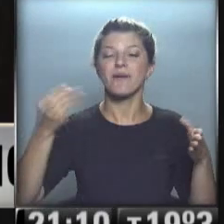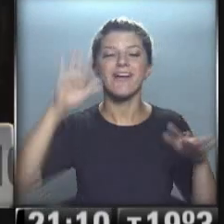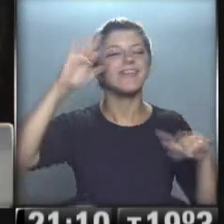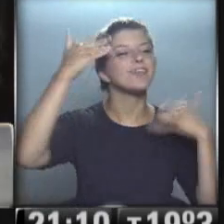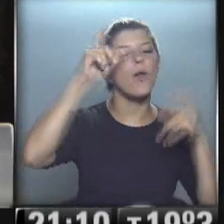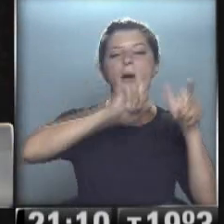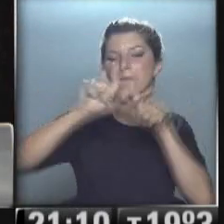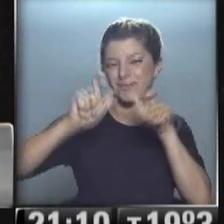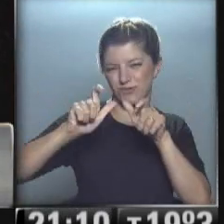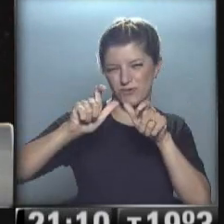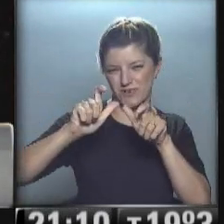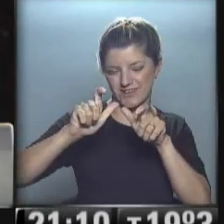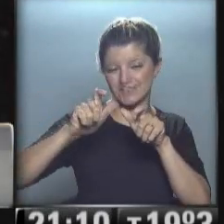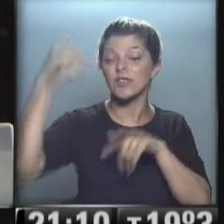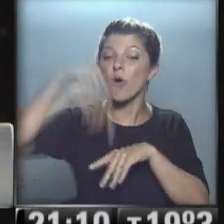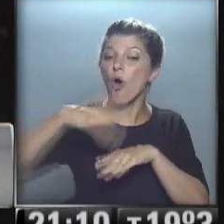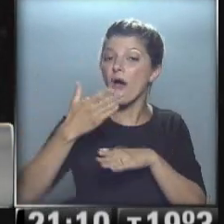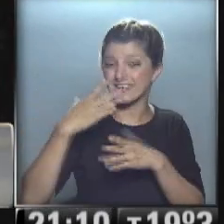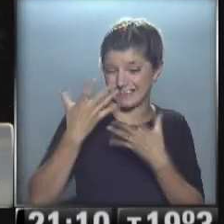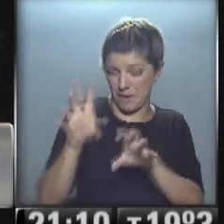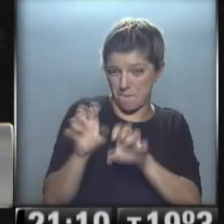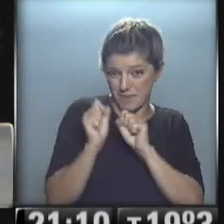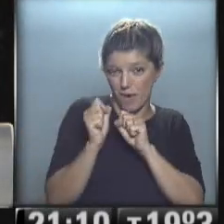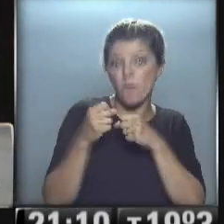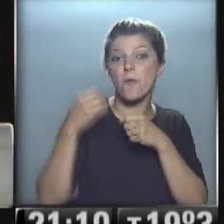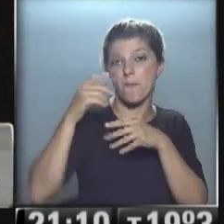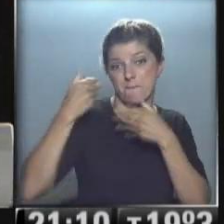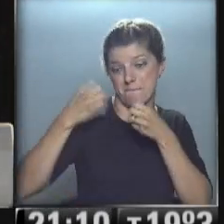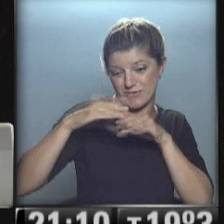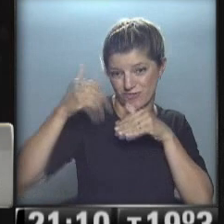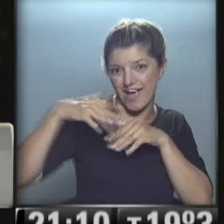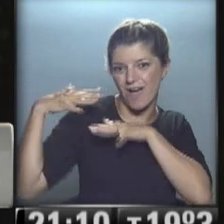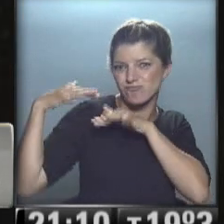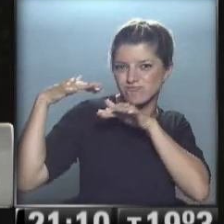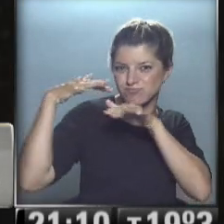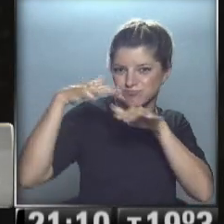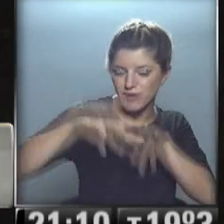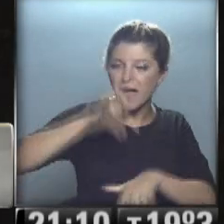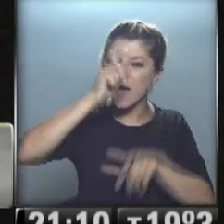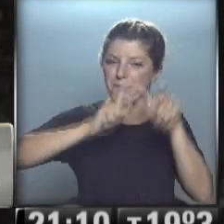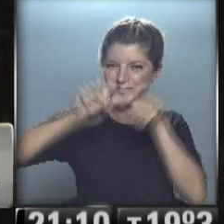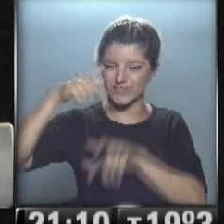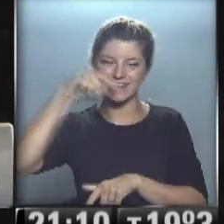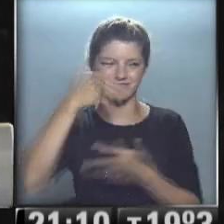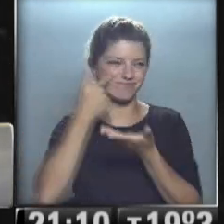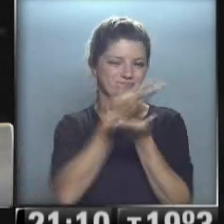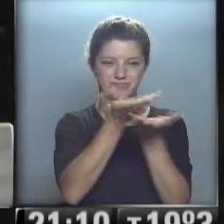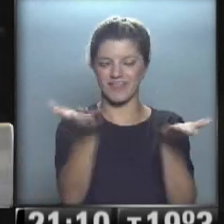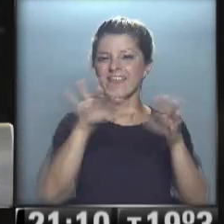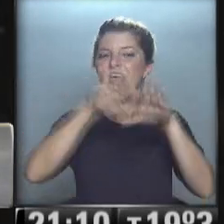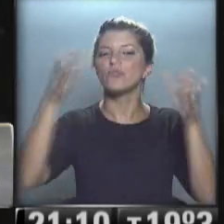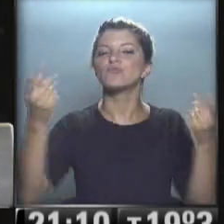la gente que desde muy temprano comenzó a concentrarse en los alrededores de la Plaza de Mayo y este show de percusión que